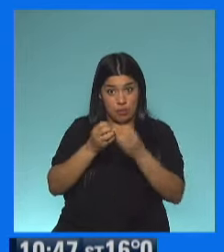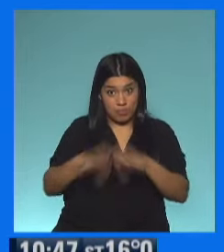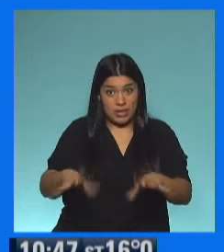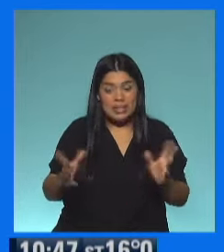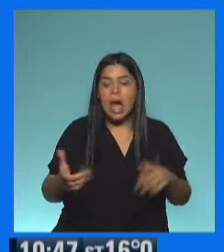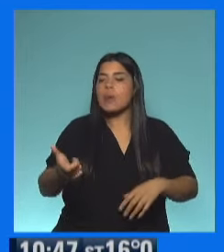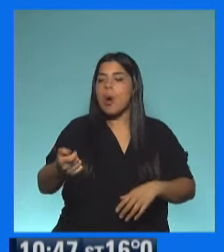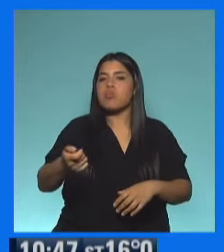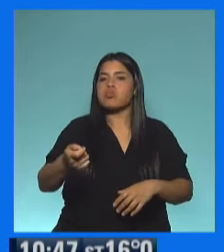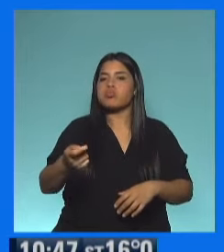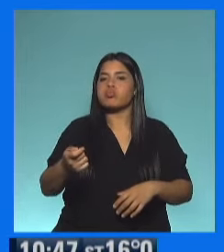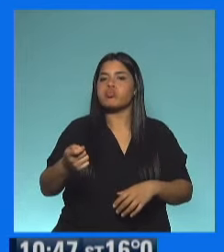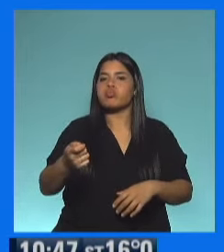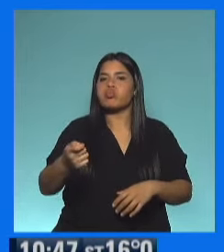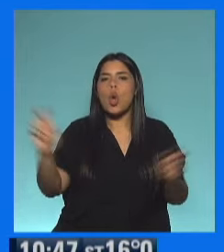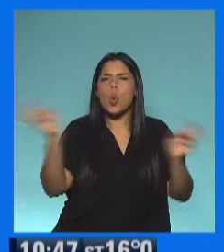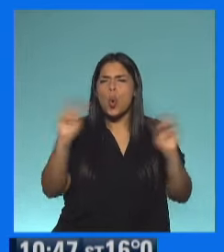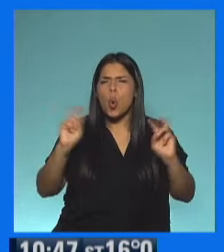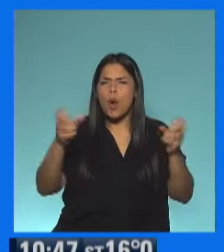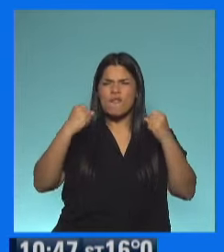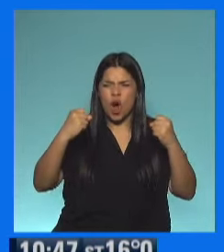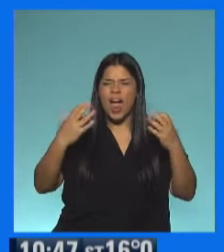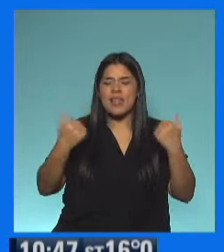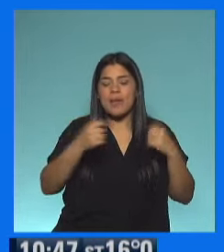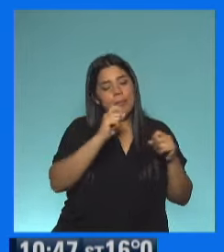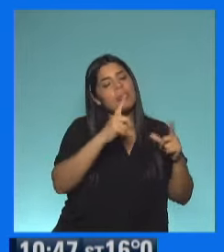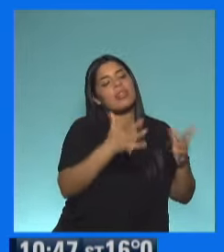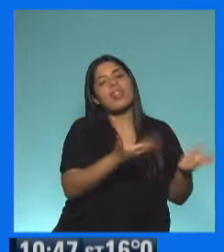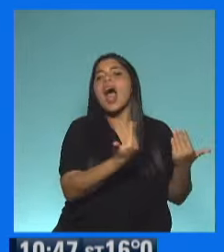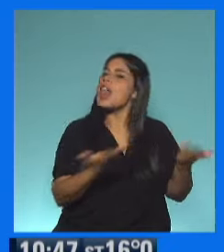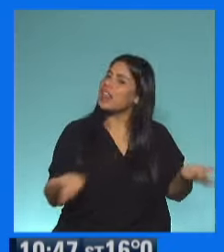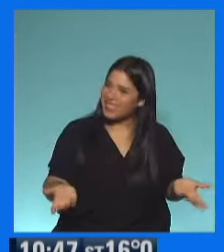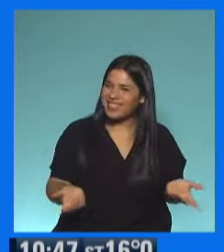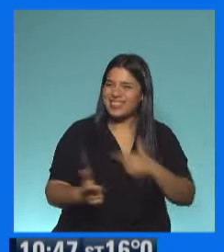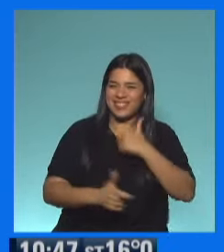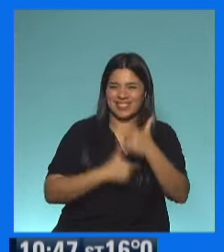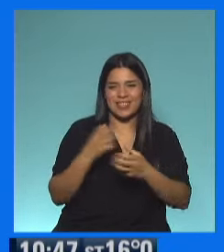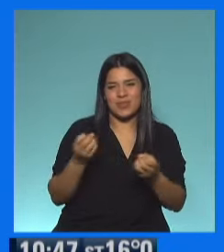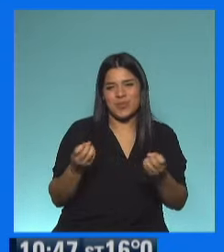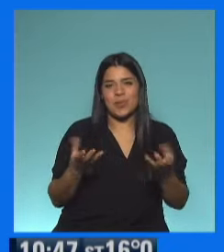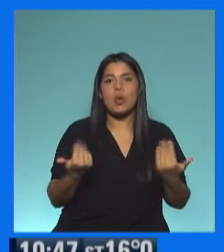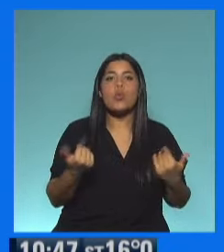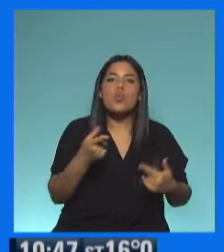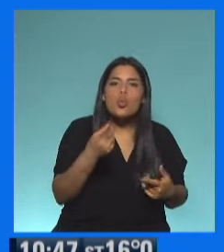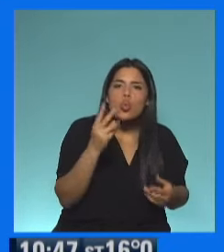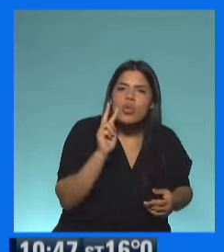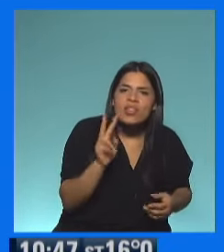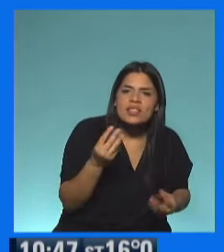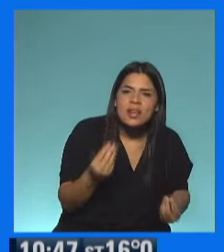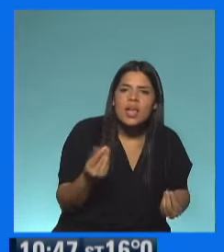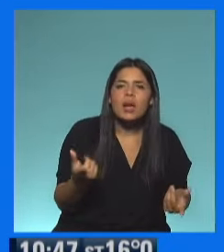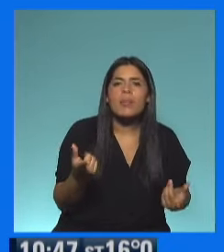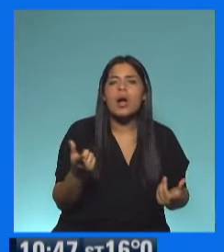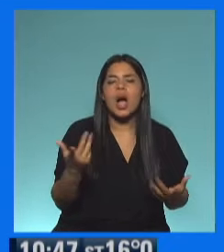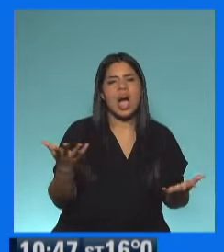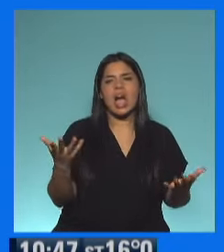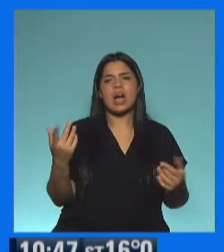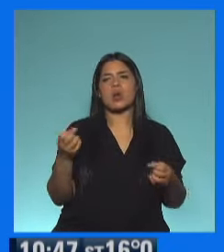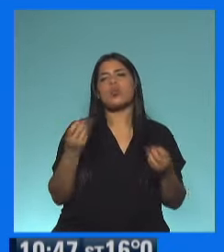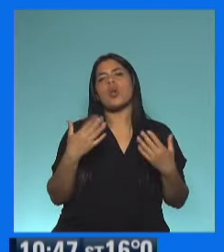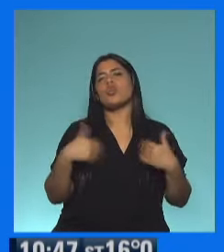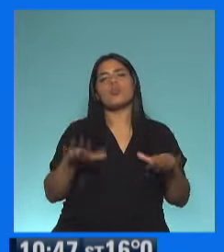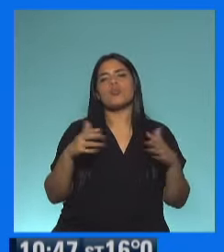Los quiero. Nosotros también. Ay, dice, se les cortó el cable y no podemos verlo, pero igual vamos a la murga. Vamos,